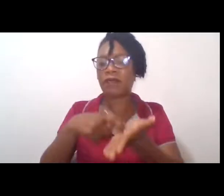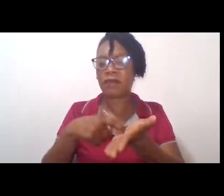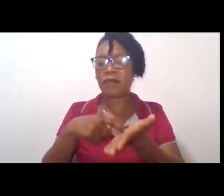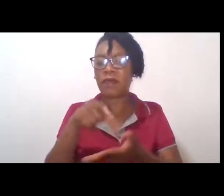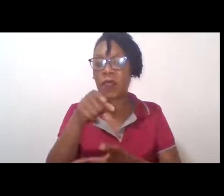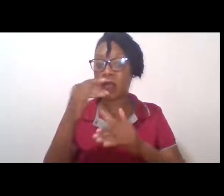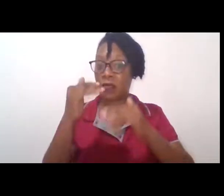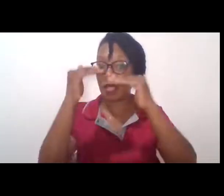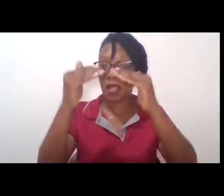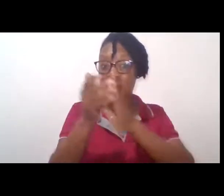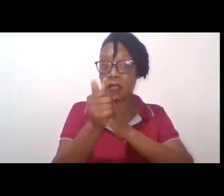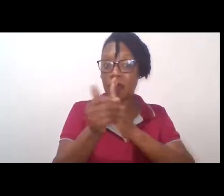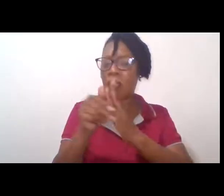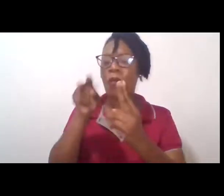dotación?